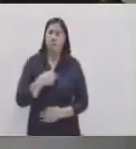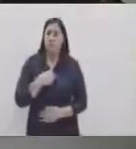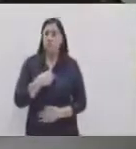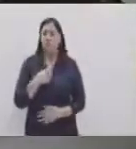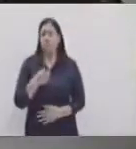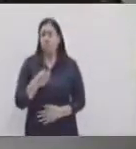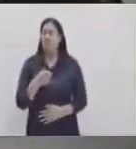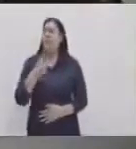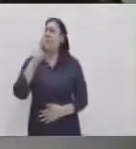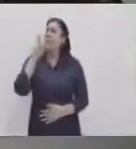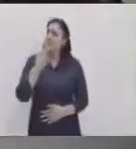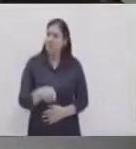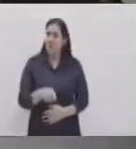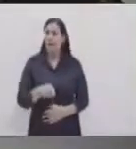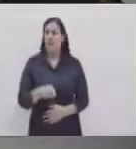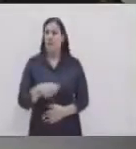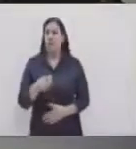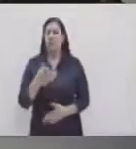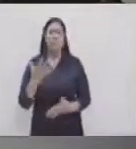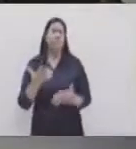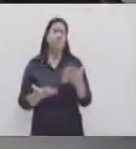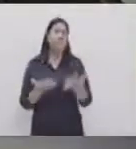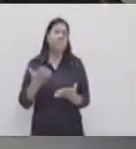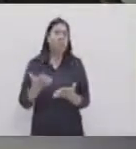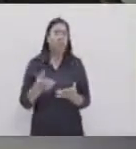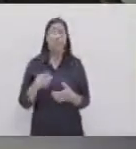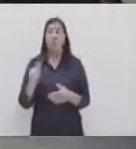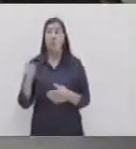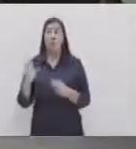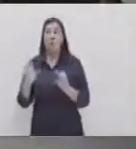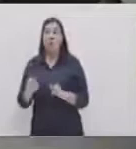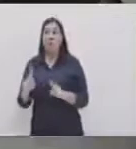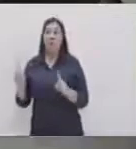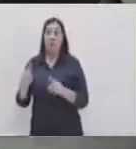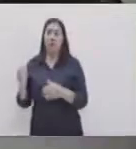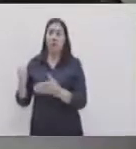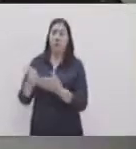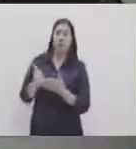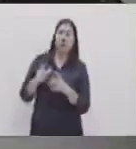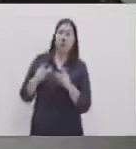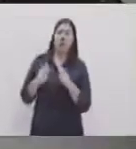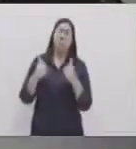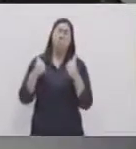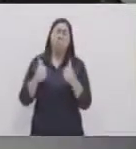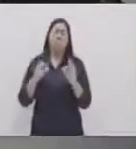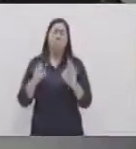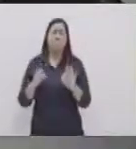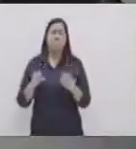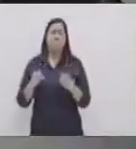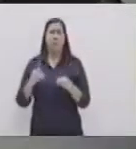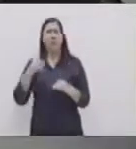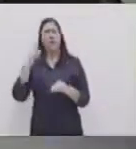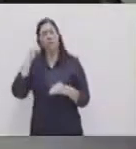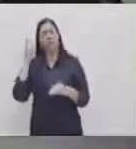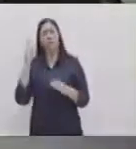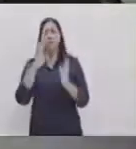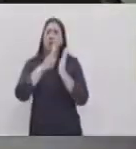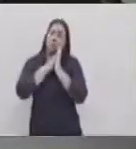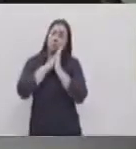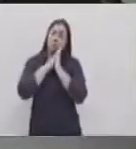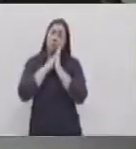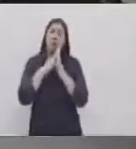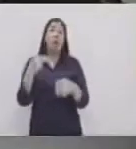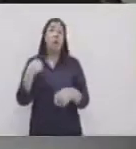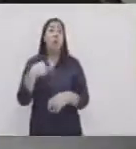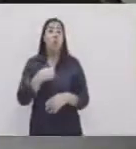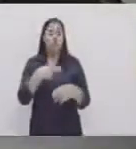nosotros tenemos que buscar, si a veces no tiene alguien que nos ayude a que durmamos como corresponde, nosotros mismos debemos formarnos el